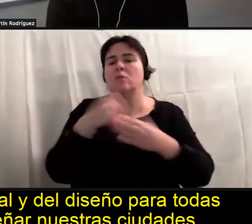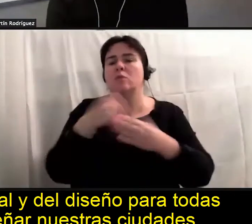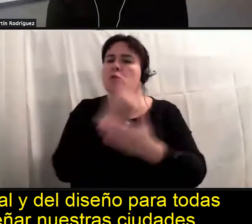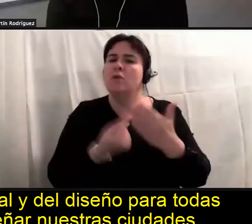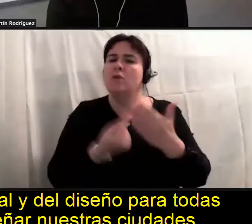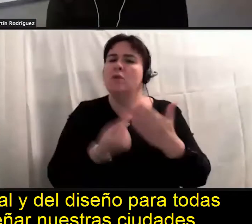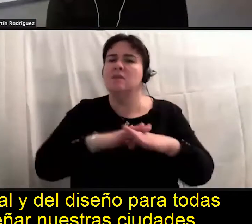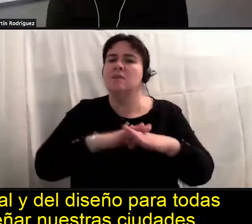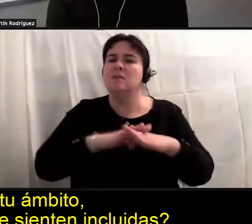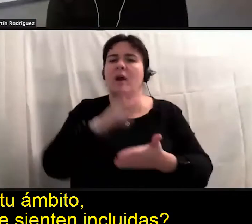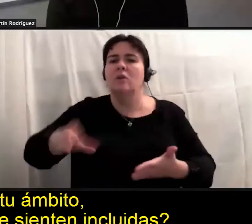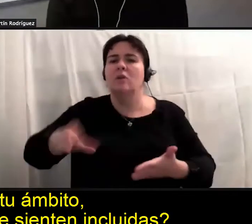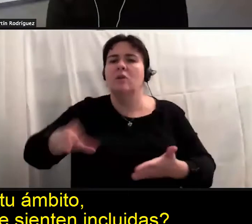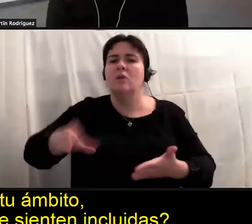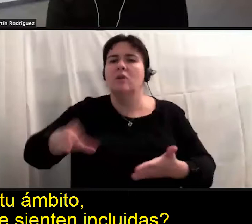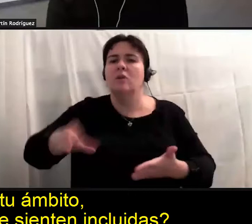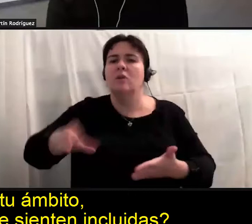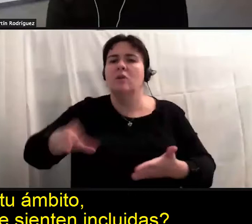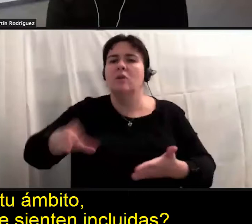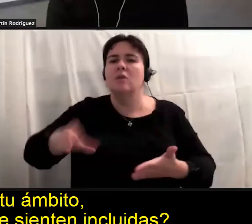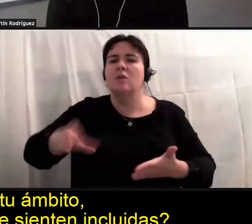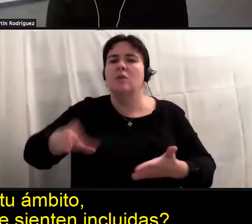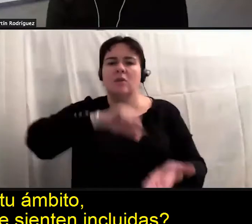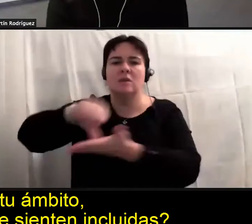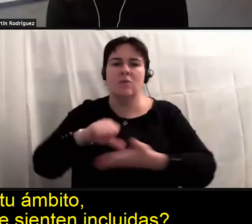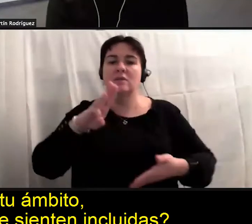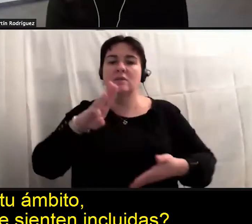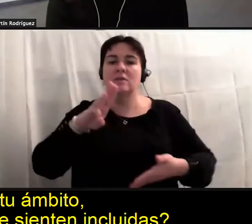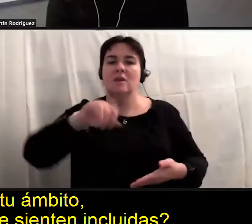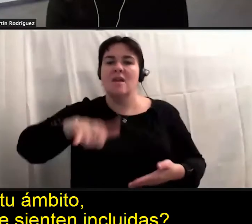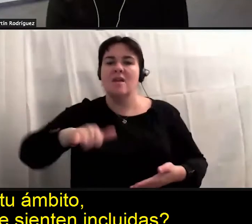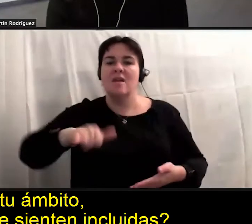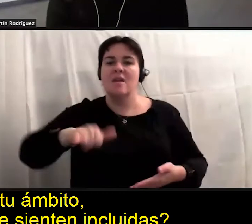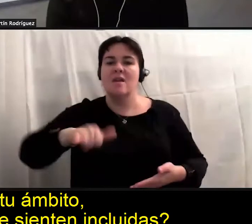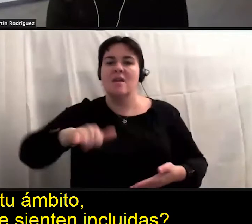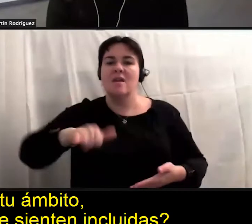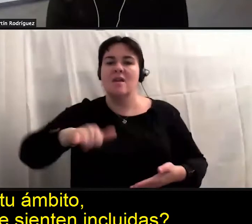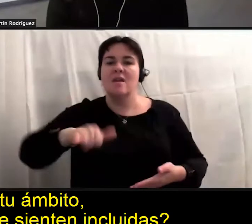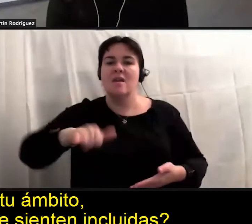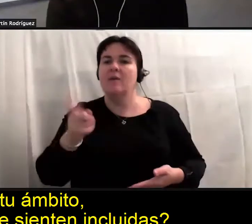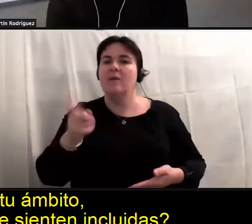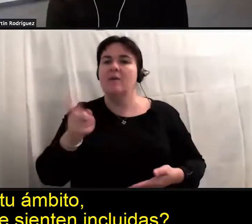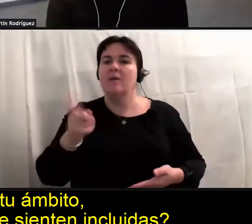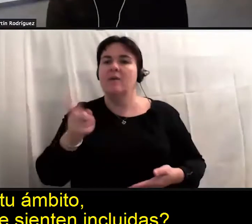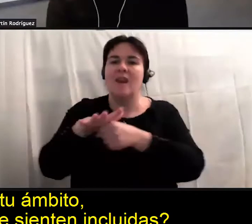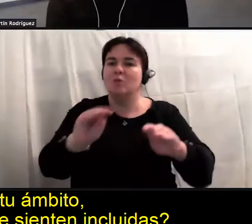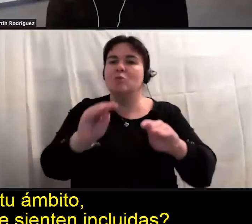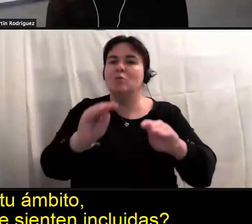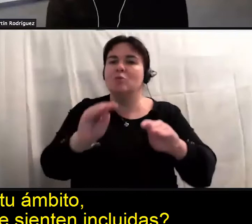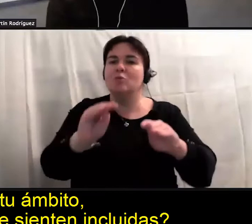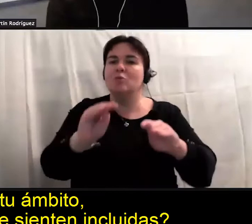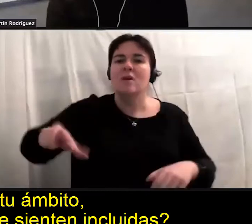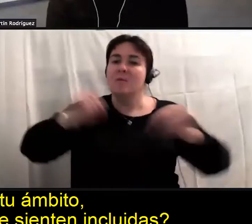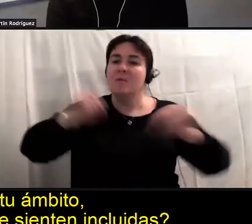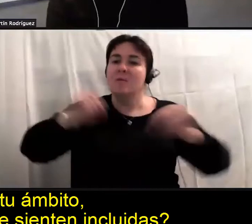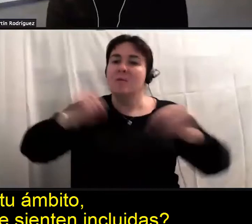¿no? Y Paz, a ti también te la reenfoco hacia tu ámbito, ¿no? Las personas mayores, ¿se sienten realmente incluidas en los entornos, productos